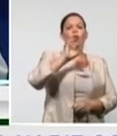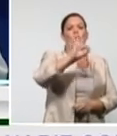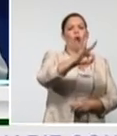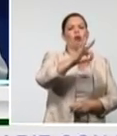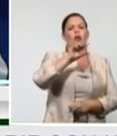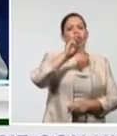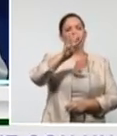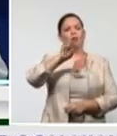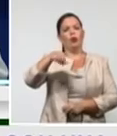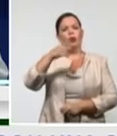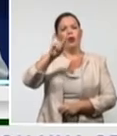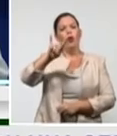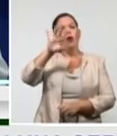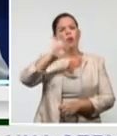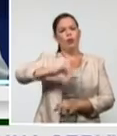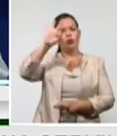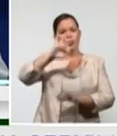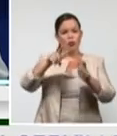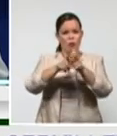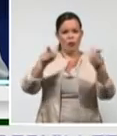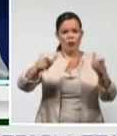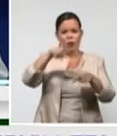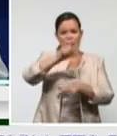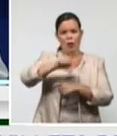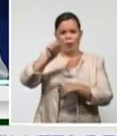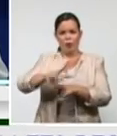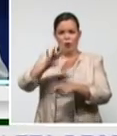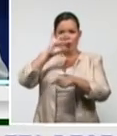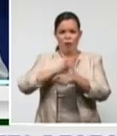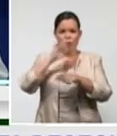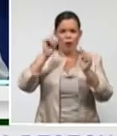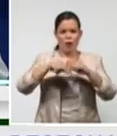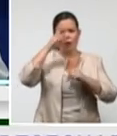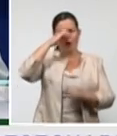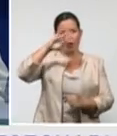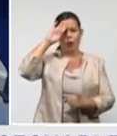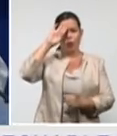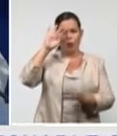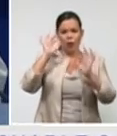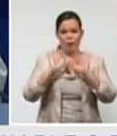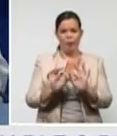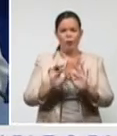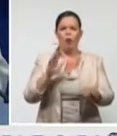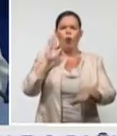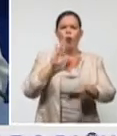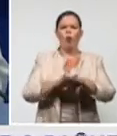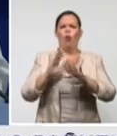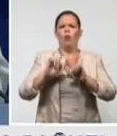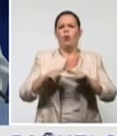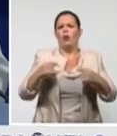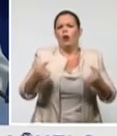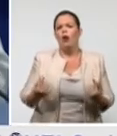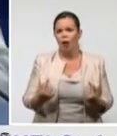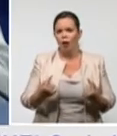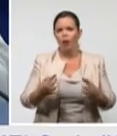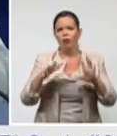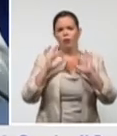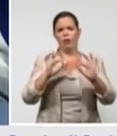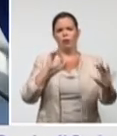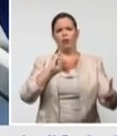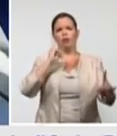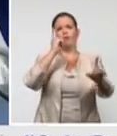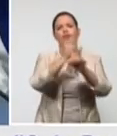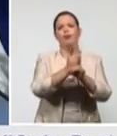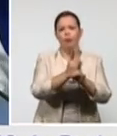casos diagnosticados en Cuba pues son casos que tienen como antecedente y por eso